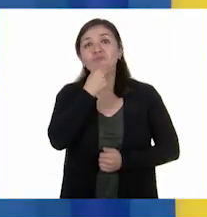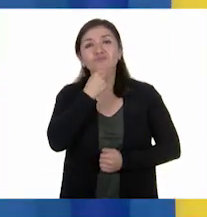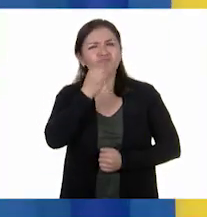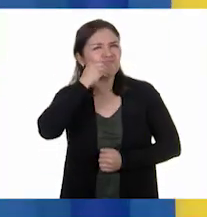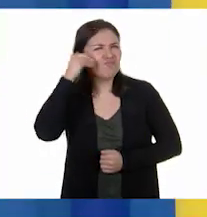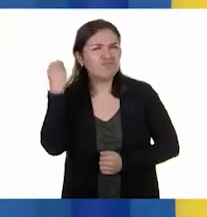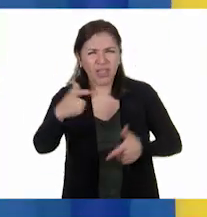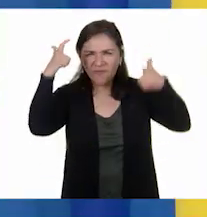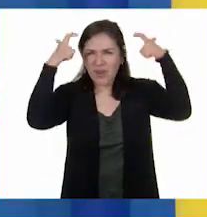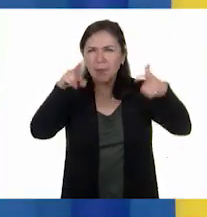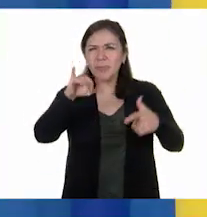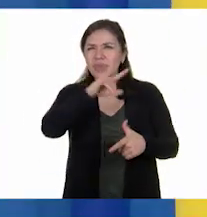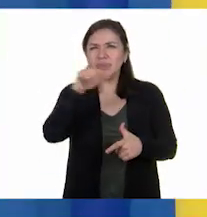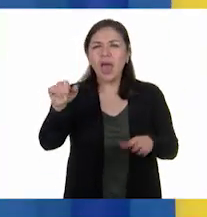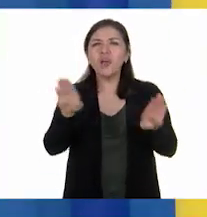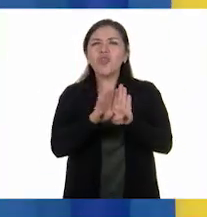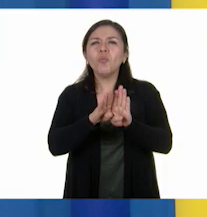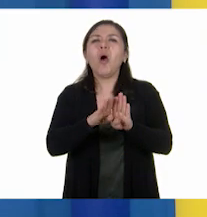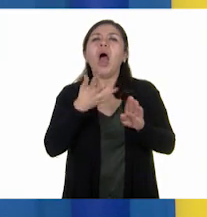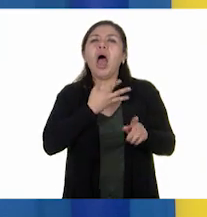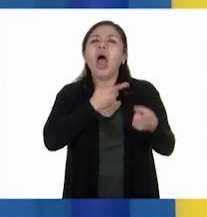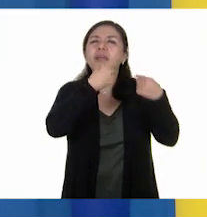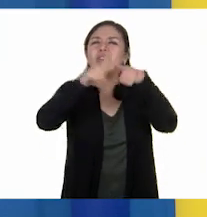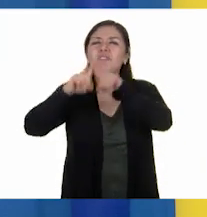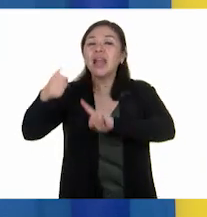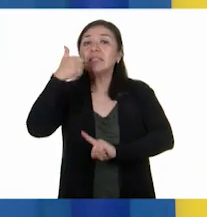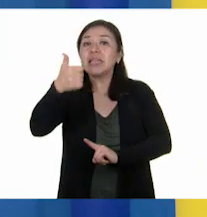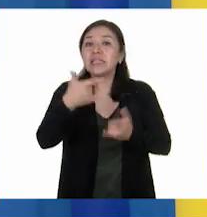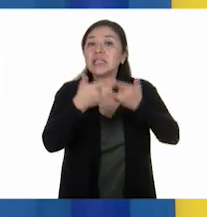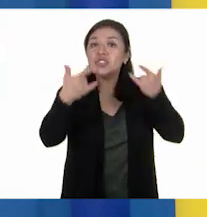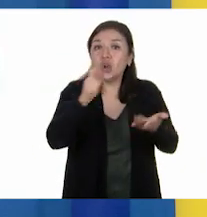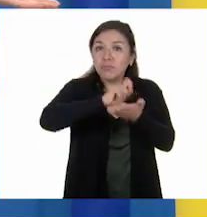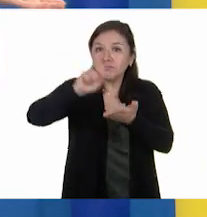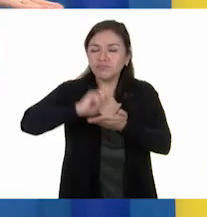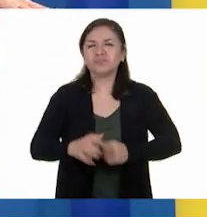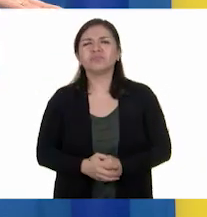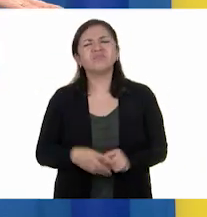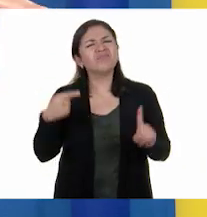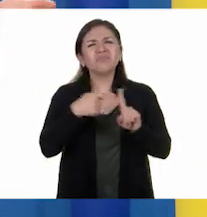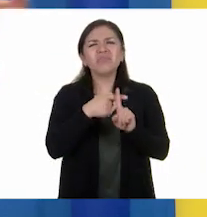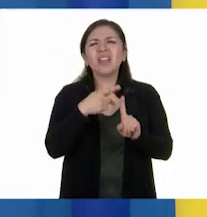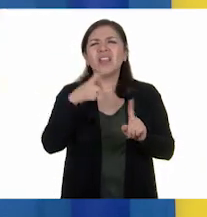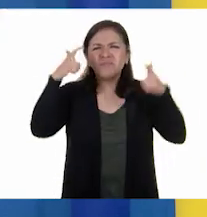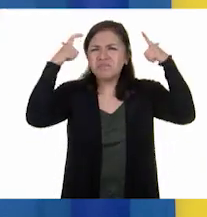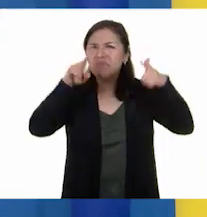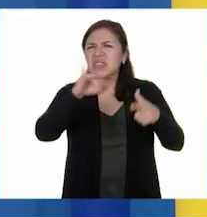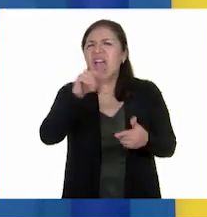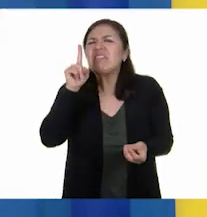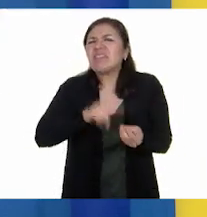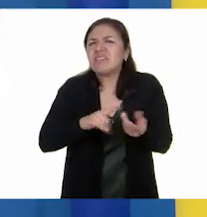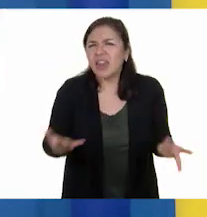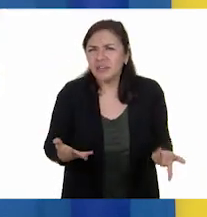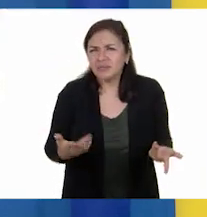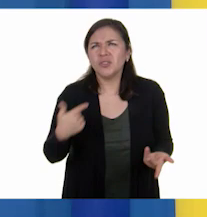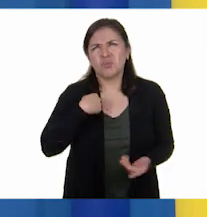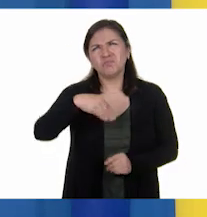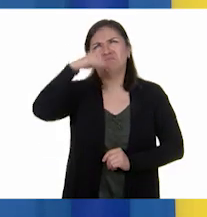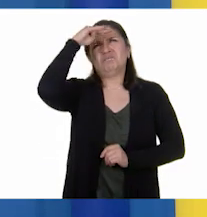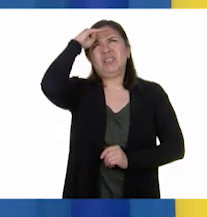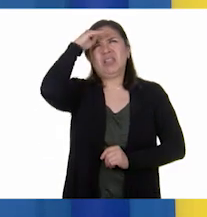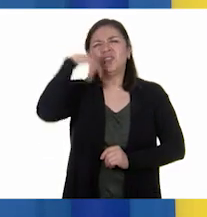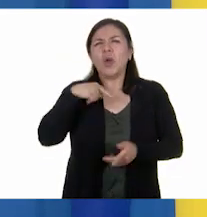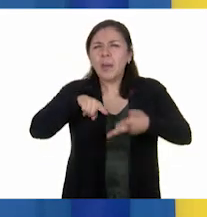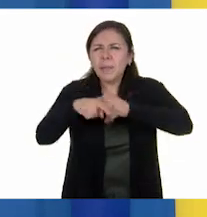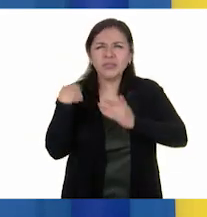Villa y su representación en 6 relatos históricos. ¿Quién fue Francisco Villa? Esa pregunta se me impuso cuando comencé